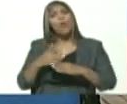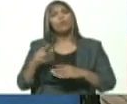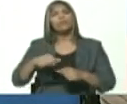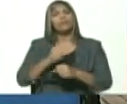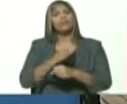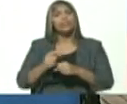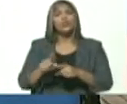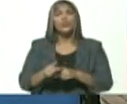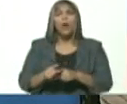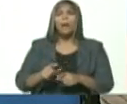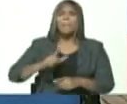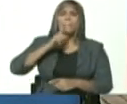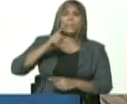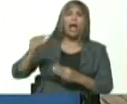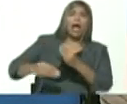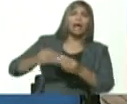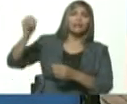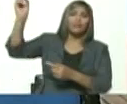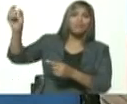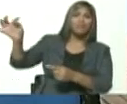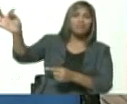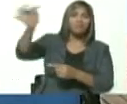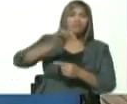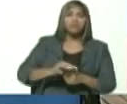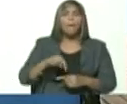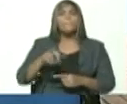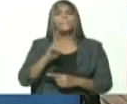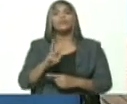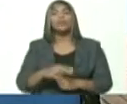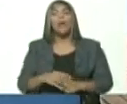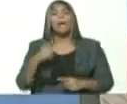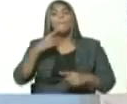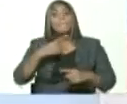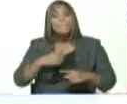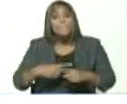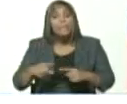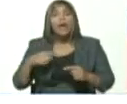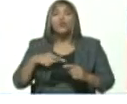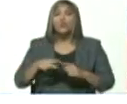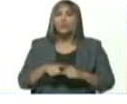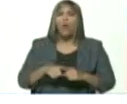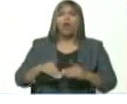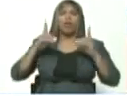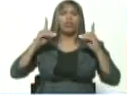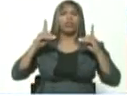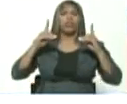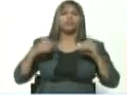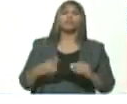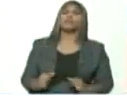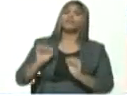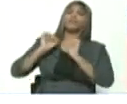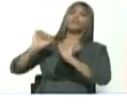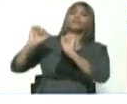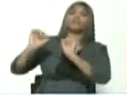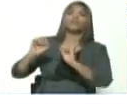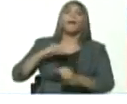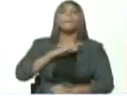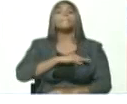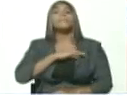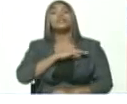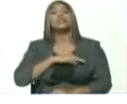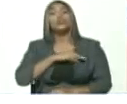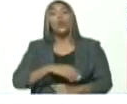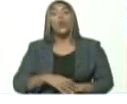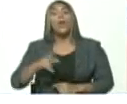la crueldad que se lanzó sobre Venezuela, pero que logramos enfrentarla con las misiones y grandes misiones,